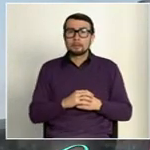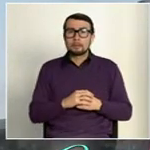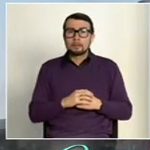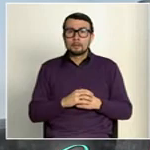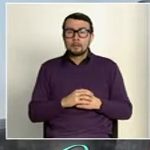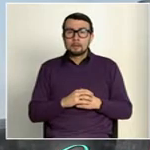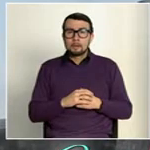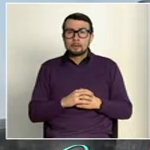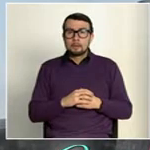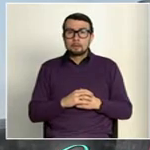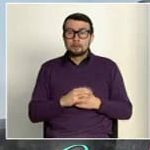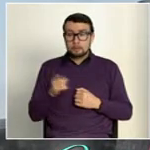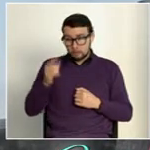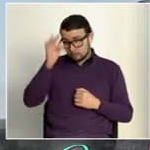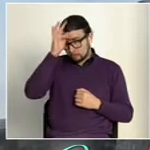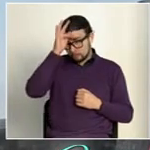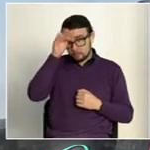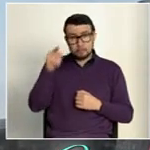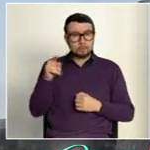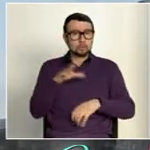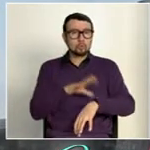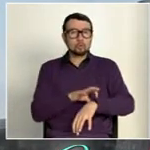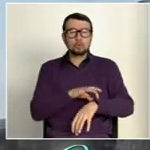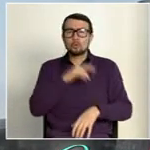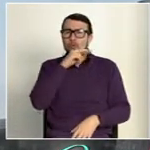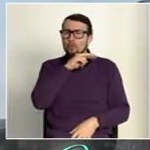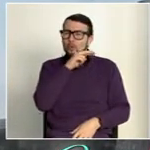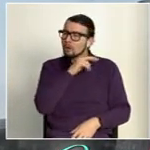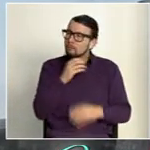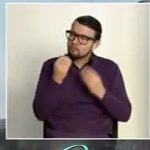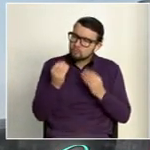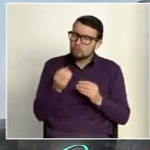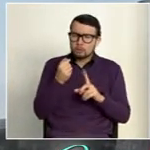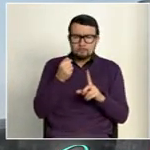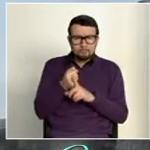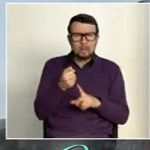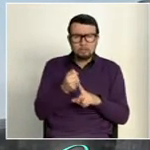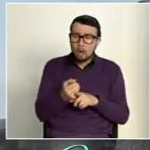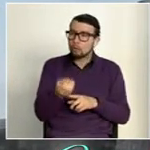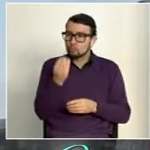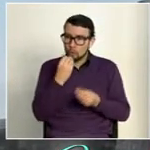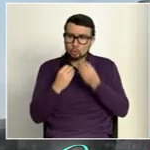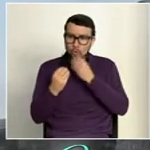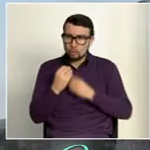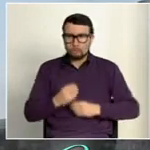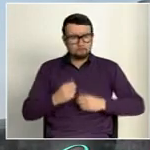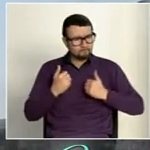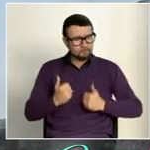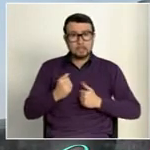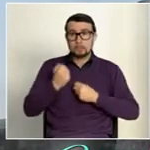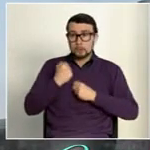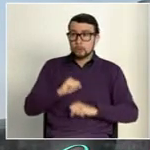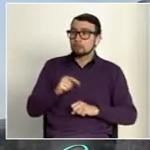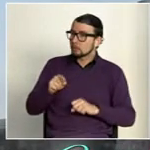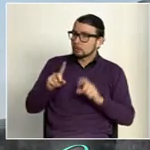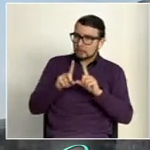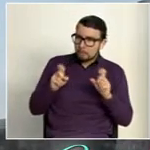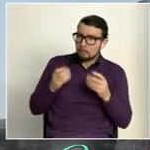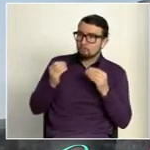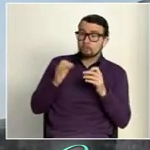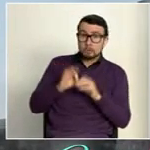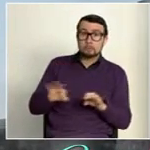que en la clínica del Dr. Rojas se trata mucho el factor nutricional, porque se considera un tema muy importante,